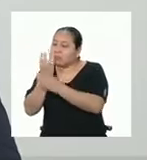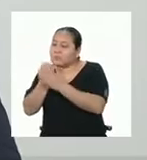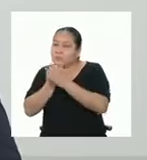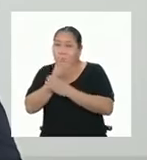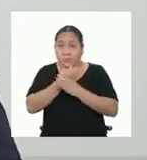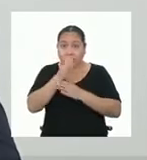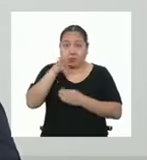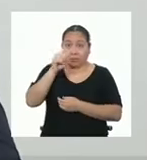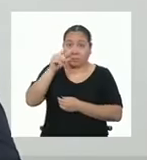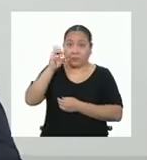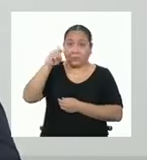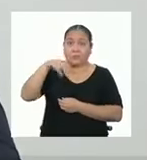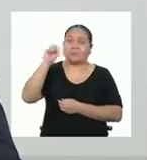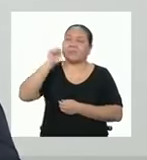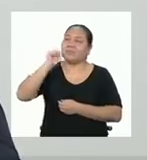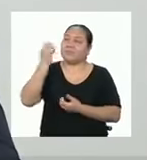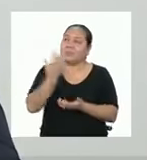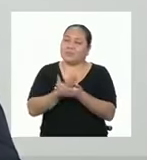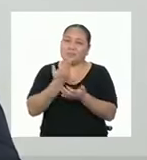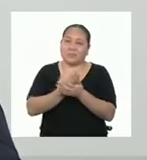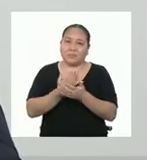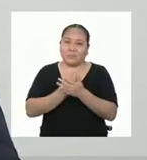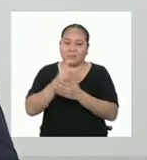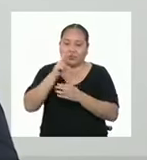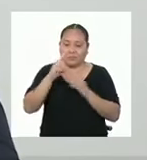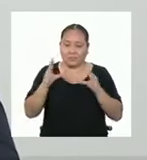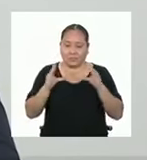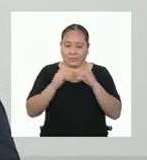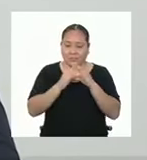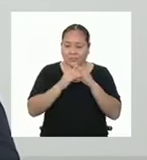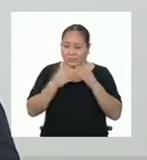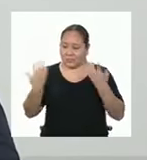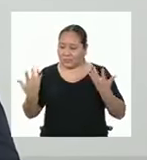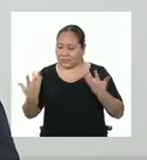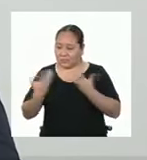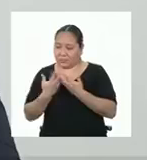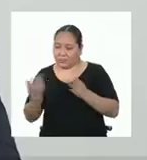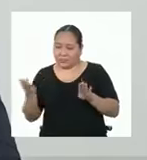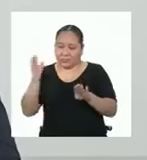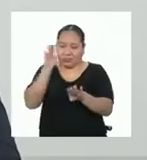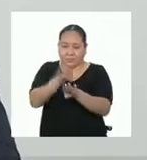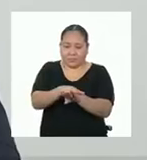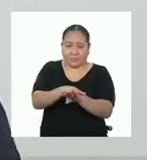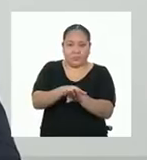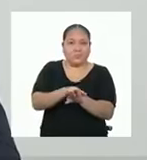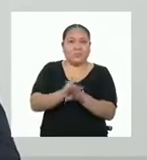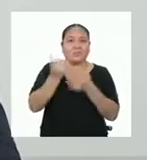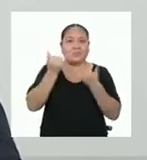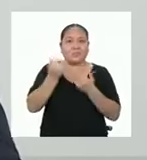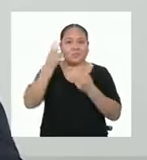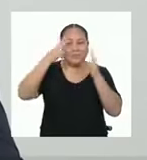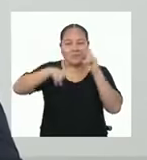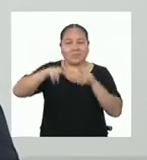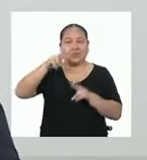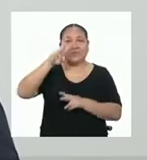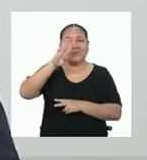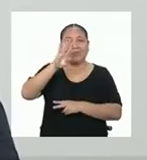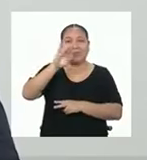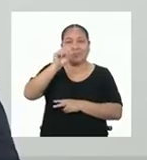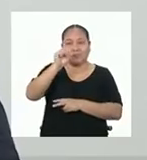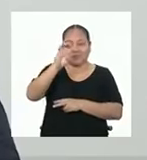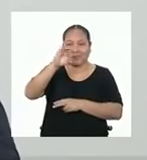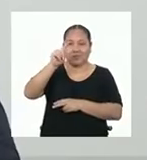Además de aprender cómo comprobar si dos triángulos son congruentes Ahora sabes también qué vienen a hacer las vicetrices en